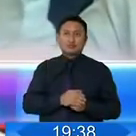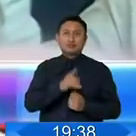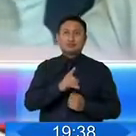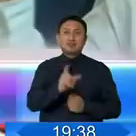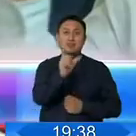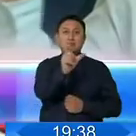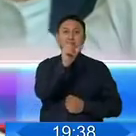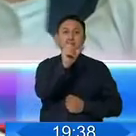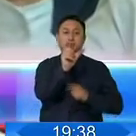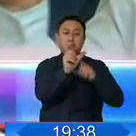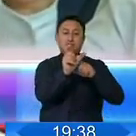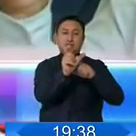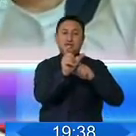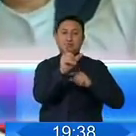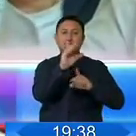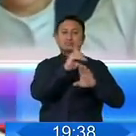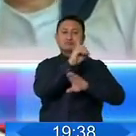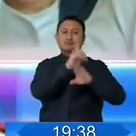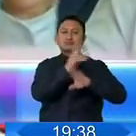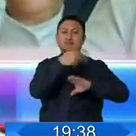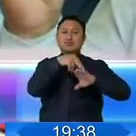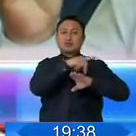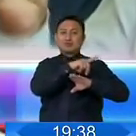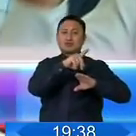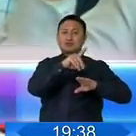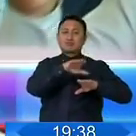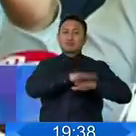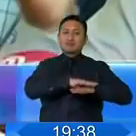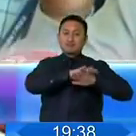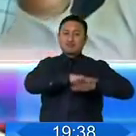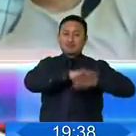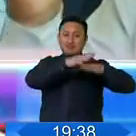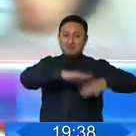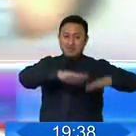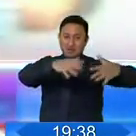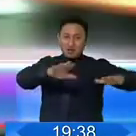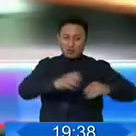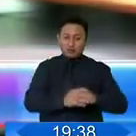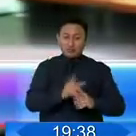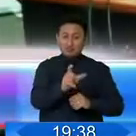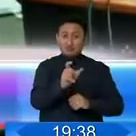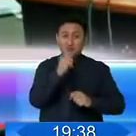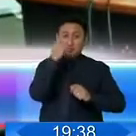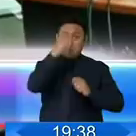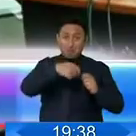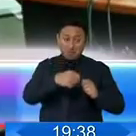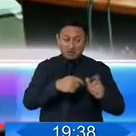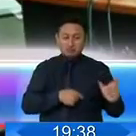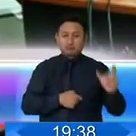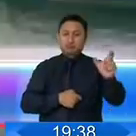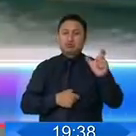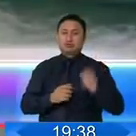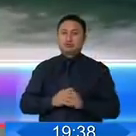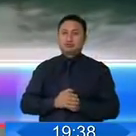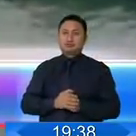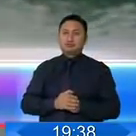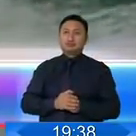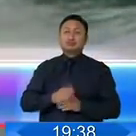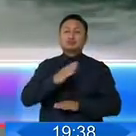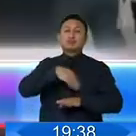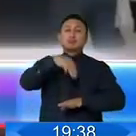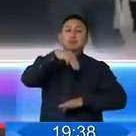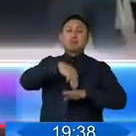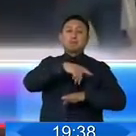matrícula emitida por la Dirección de Espacios Acuáticos y un carnet de pesca. Los pescadores artesanales de Manta y Santa